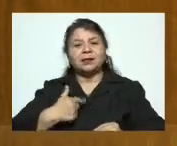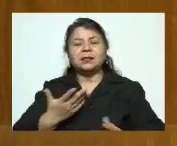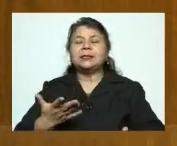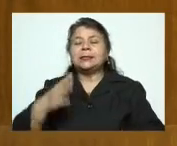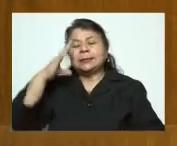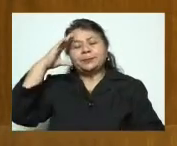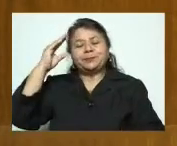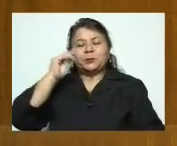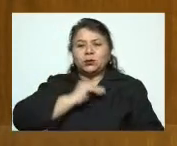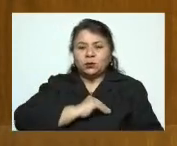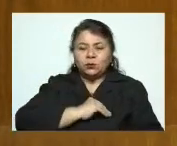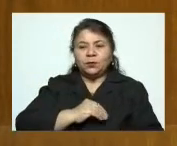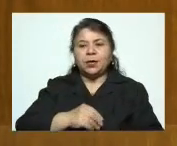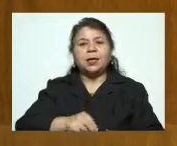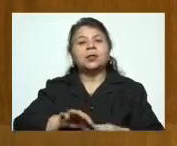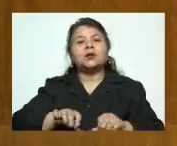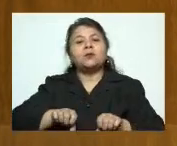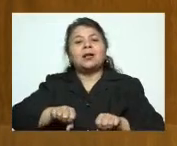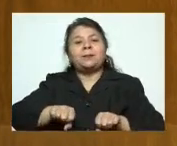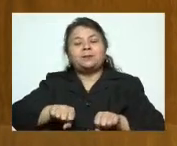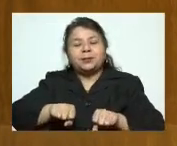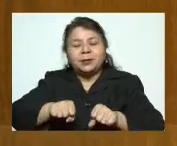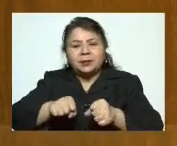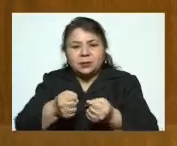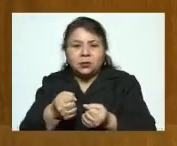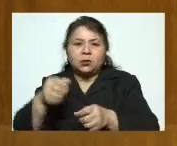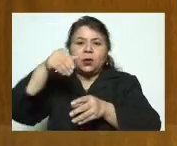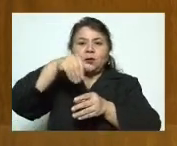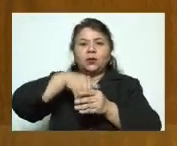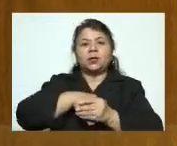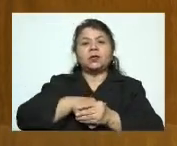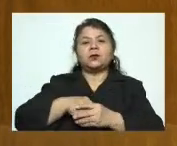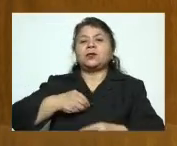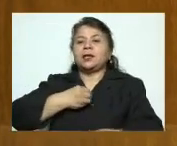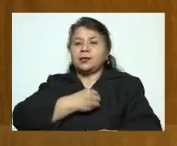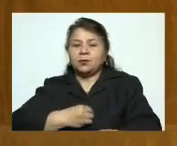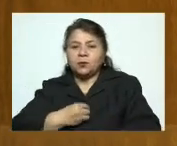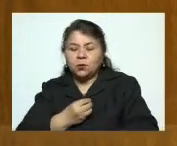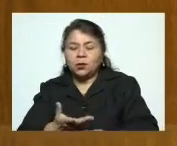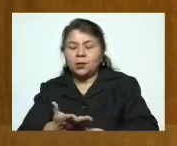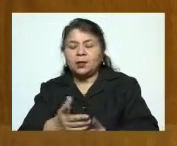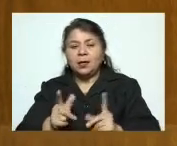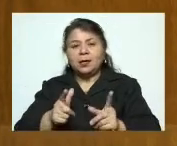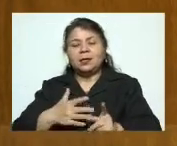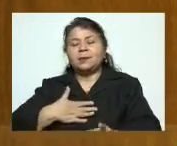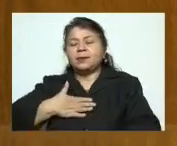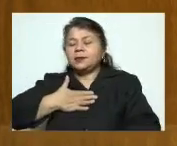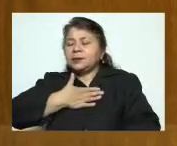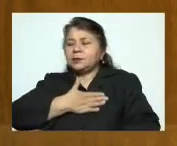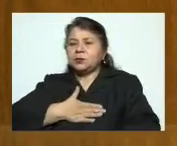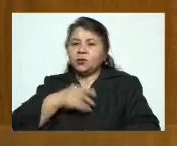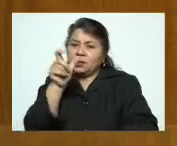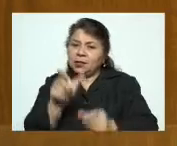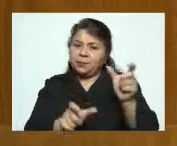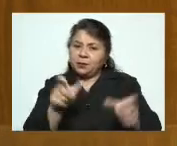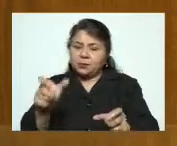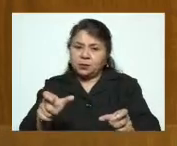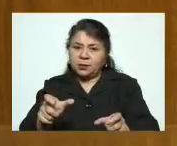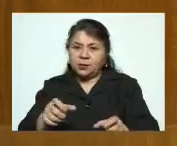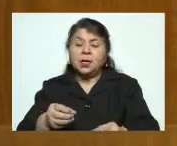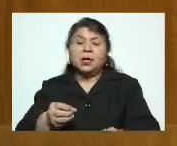las emociones y sobre, obviamente, los sentimientos de quienes están atravesando alguna situación particular. Por